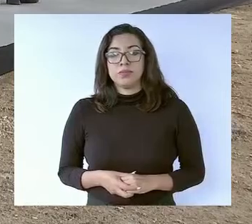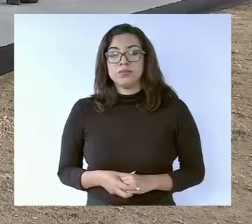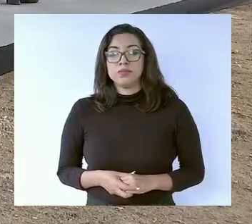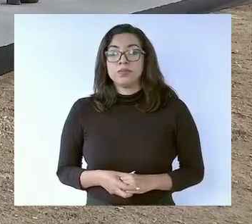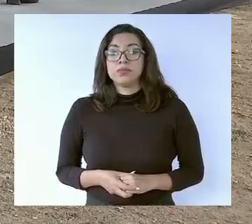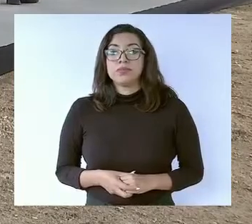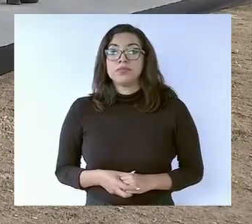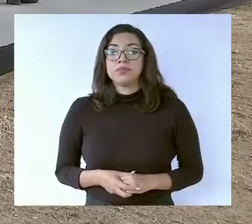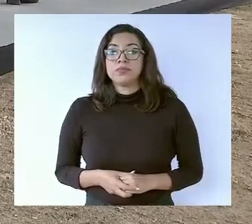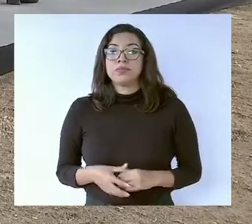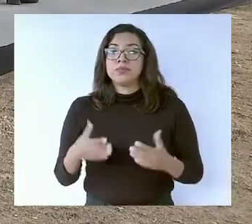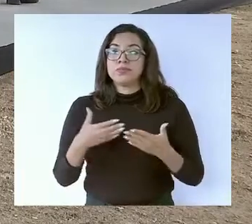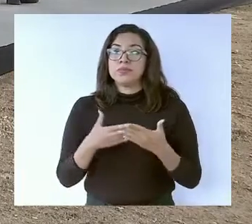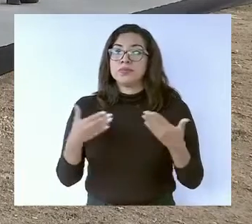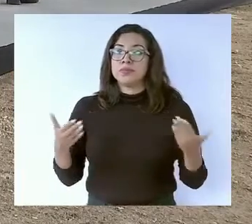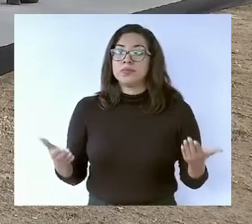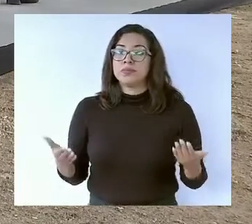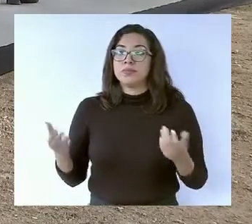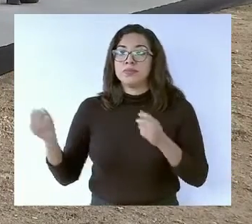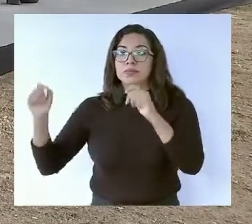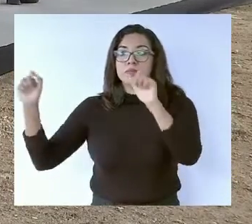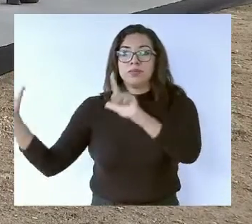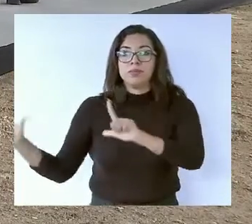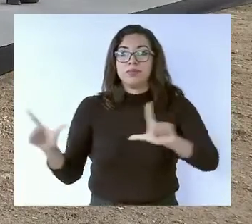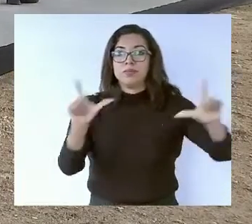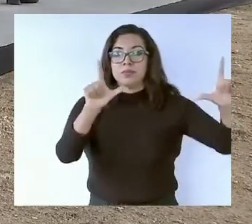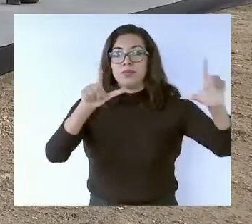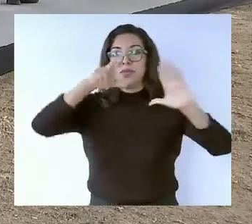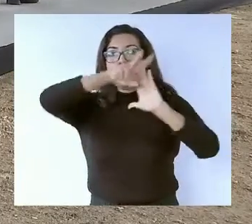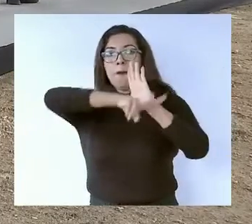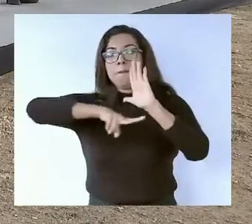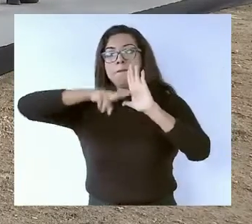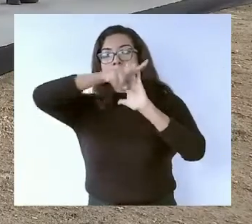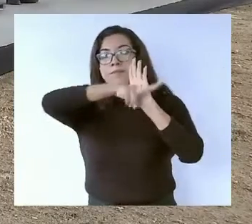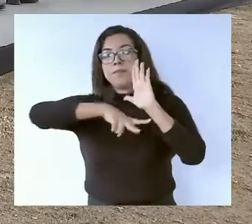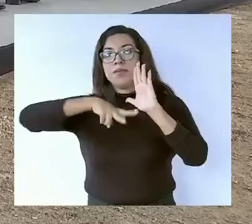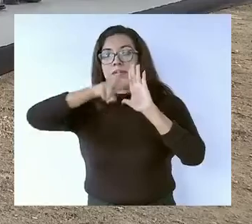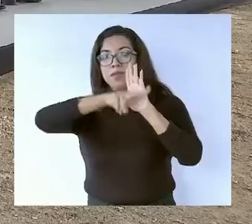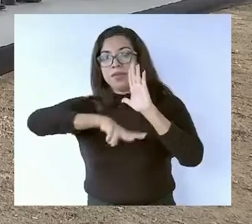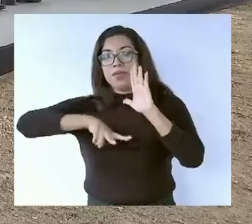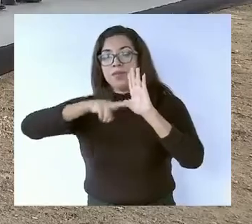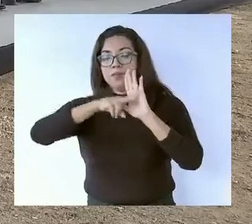A continuación, procedemos con la proyección del video tramo 5 del Tren Maya.